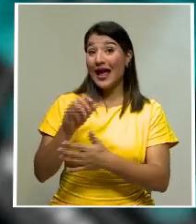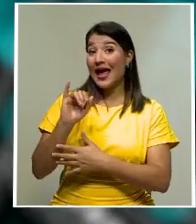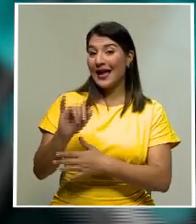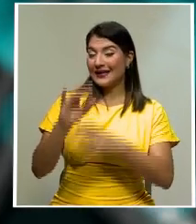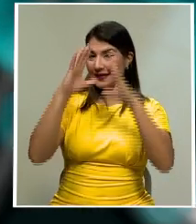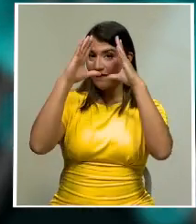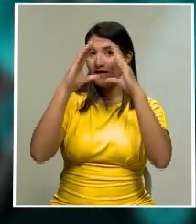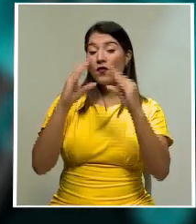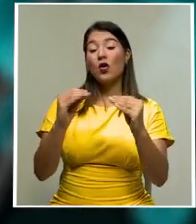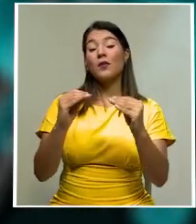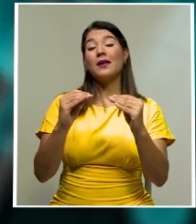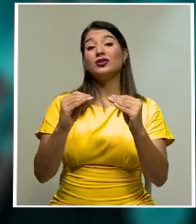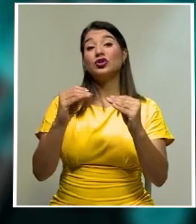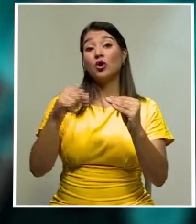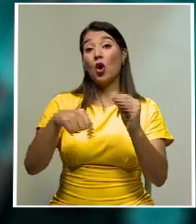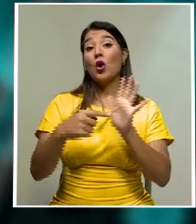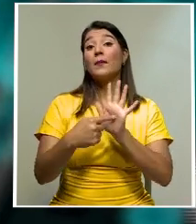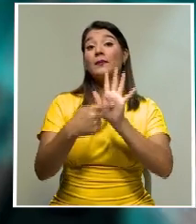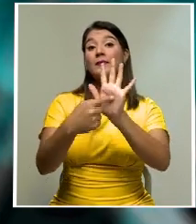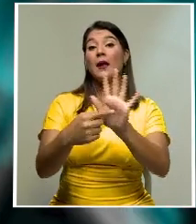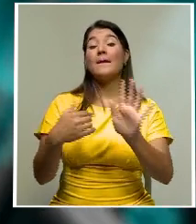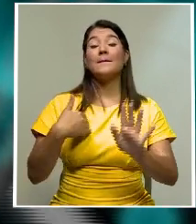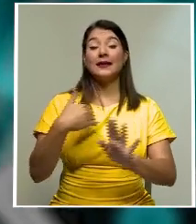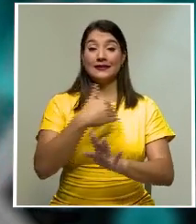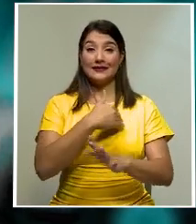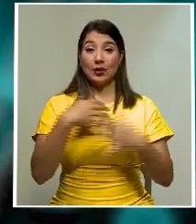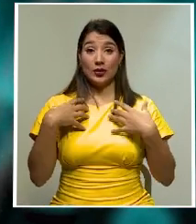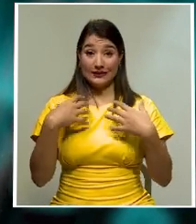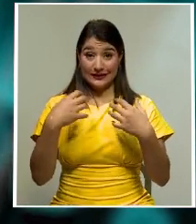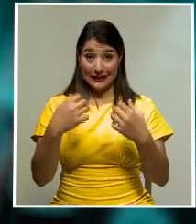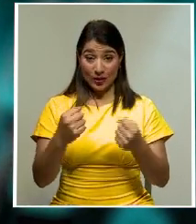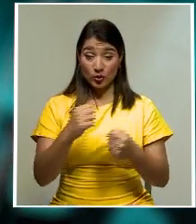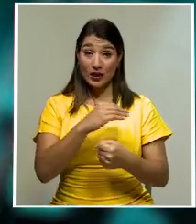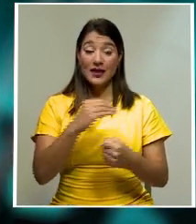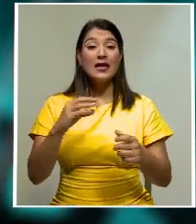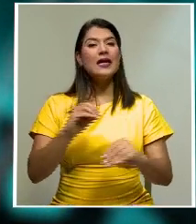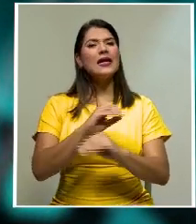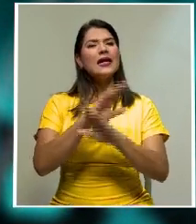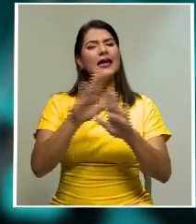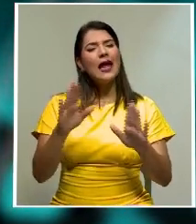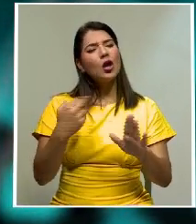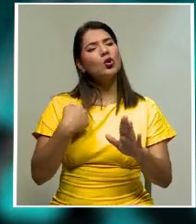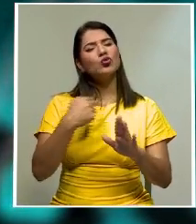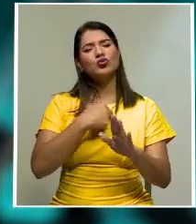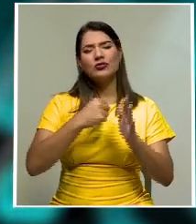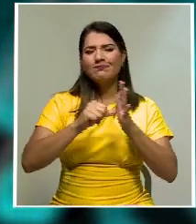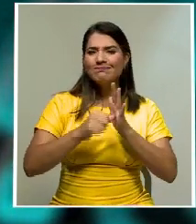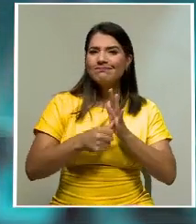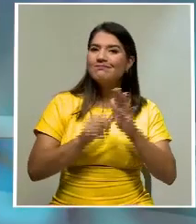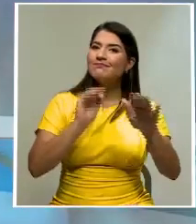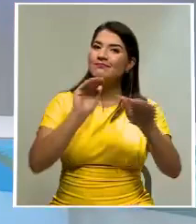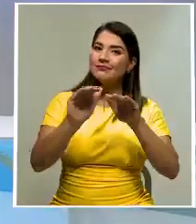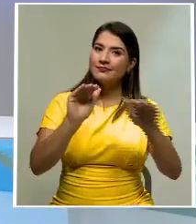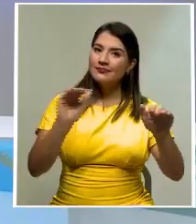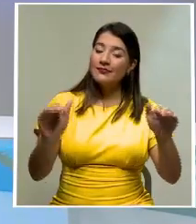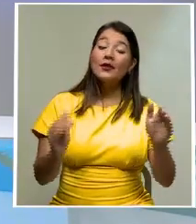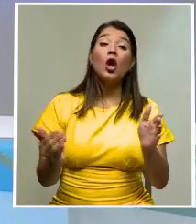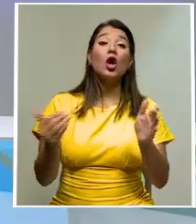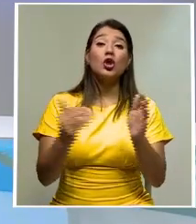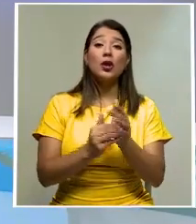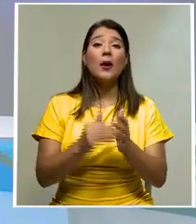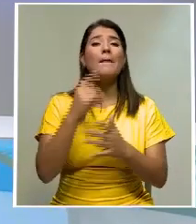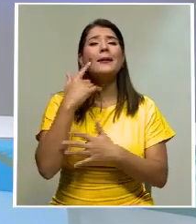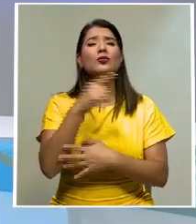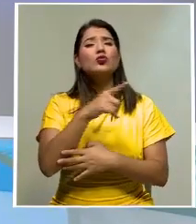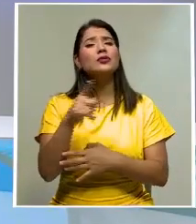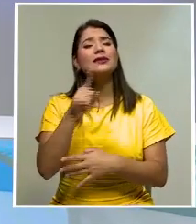datos dados a conocer este jueves por el Ministerio de Salud y, por supuesto, insistimos y hacemos el llamado nuevamente a